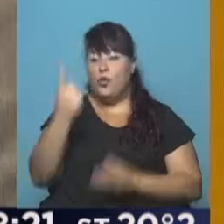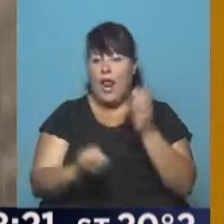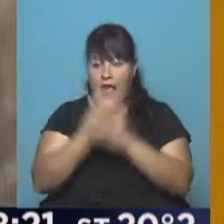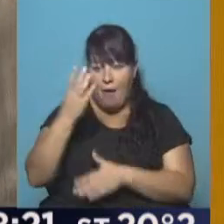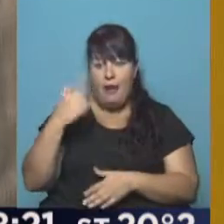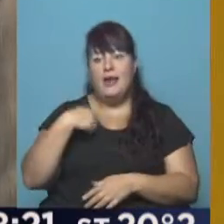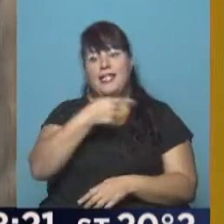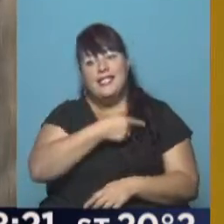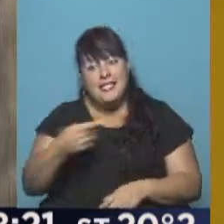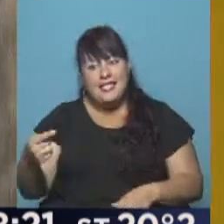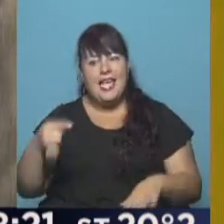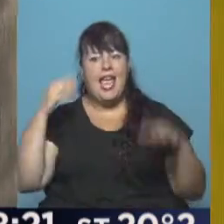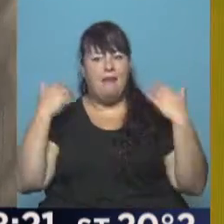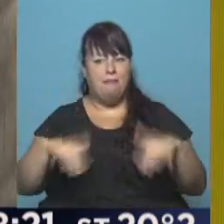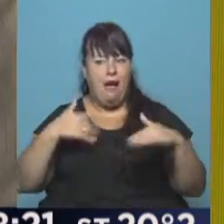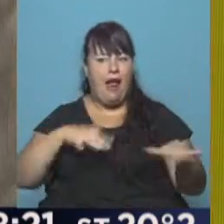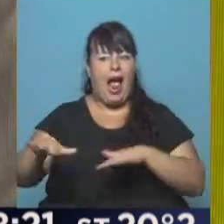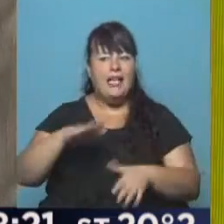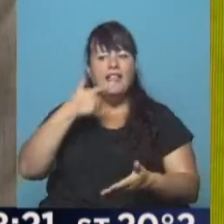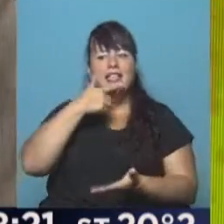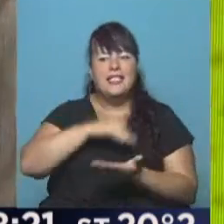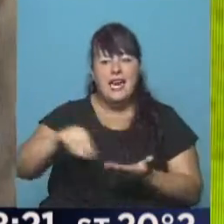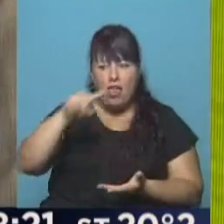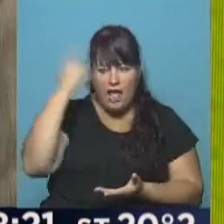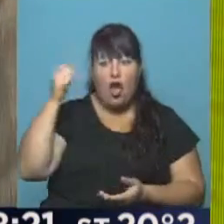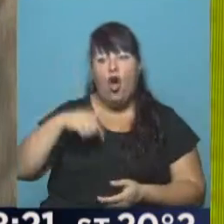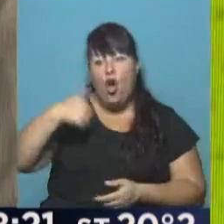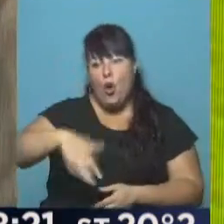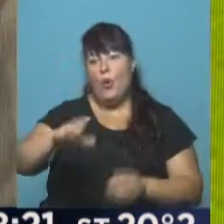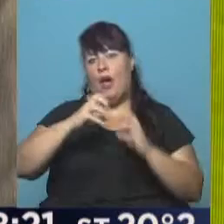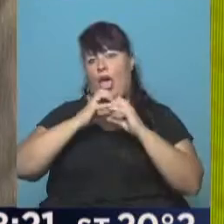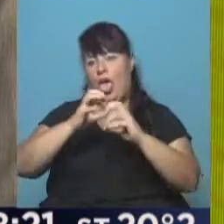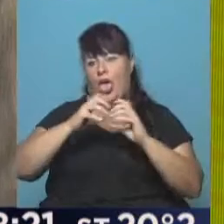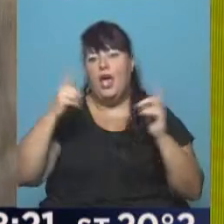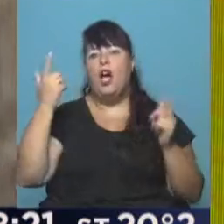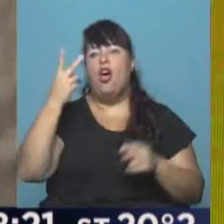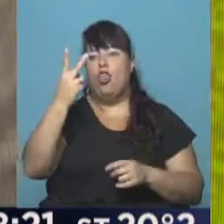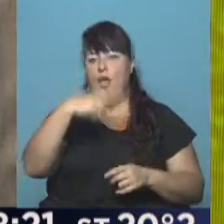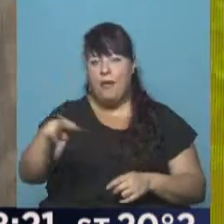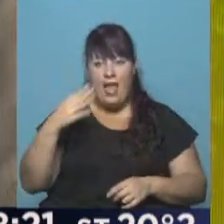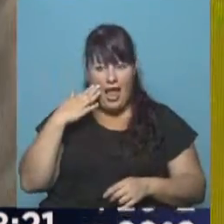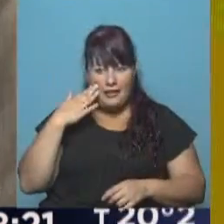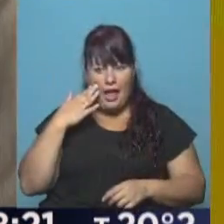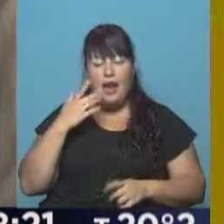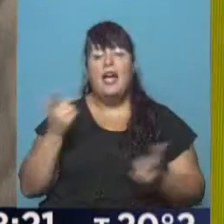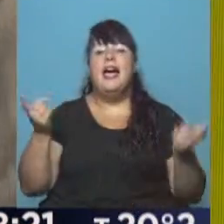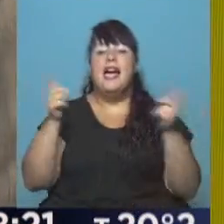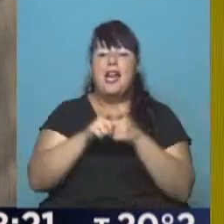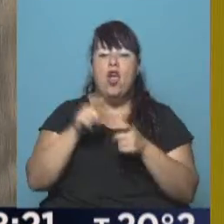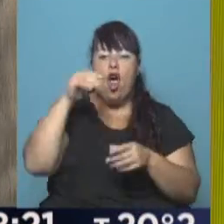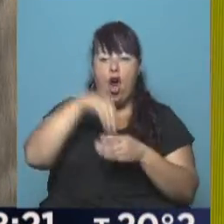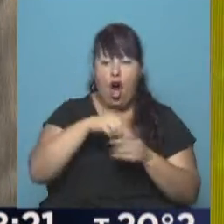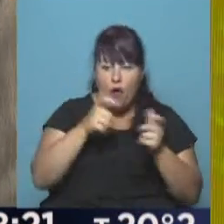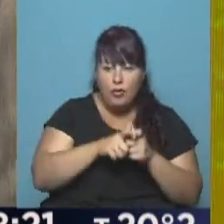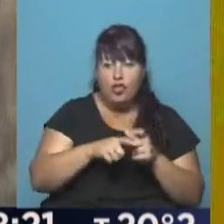vivimos en una semana de mucha actividad en el senado nacional hoy se espera una larga sanción a partir de las dos y media de la tarde y en reuniones de comisión